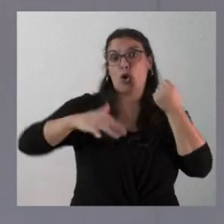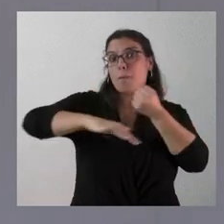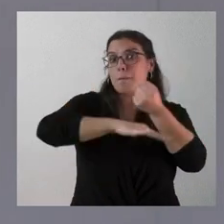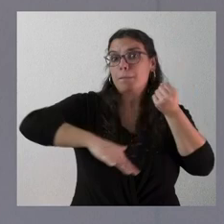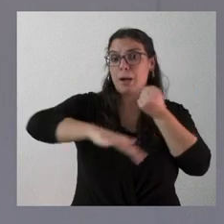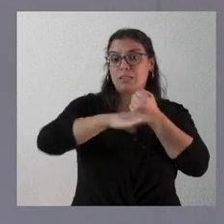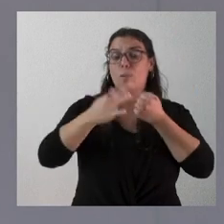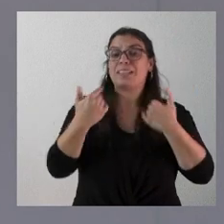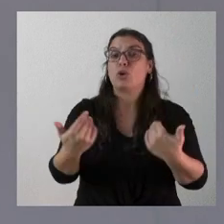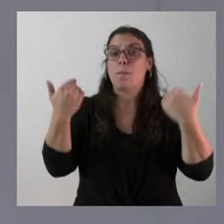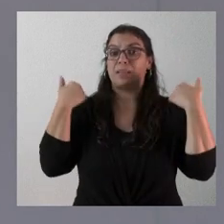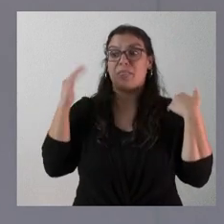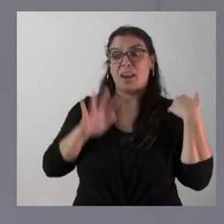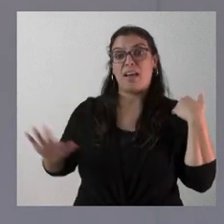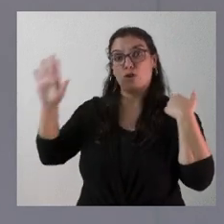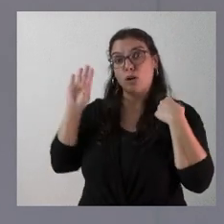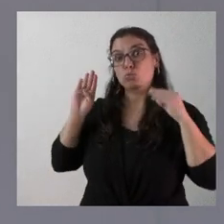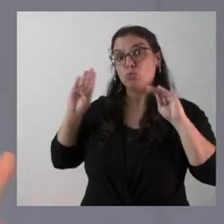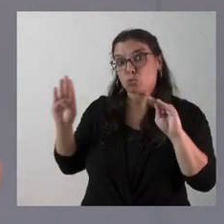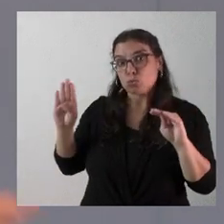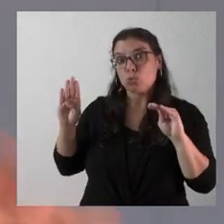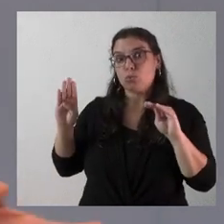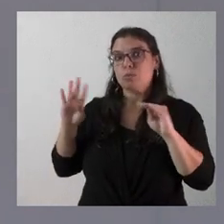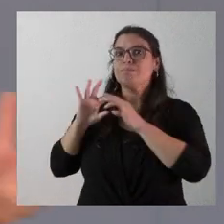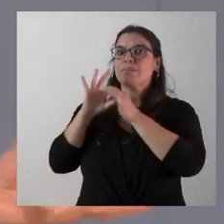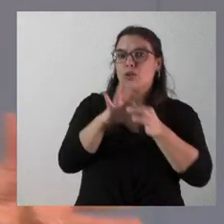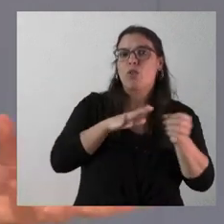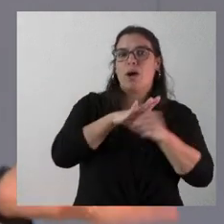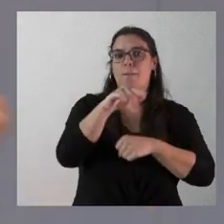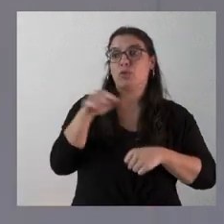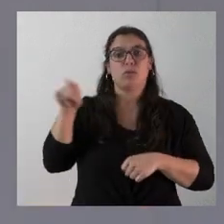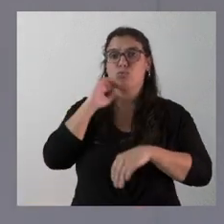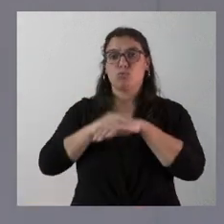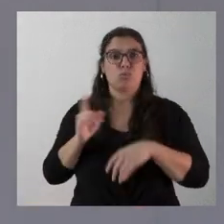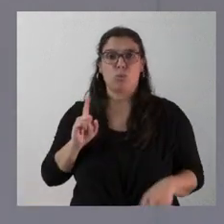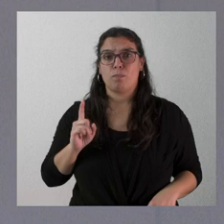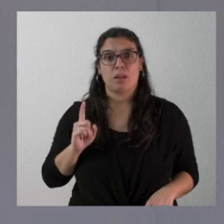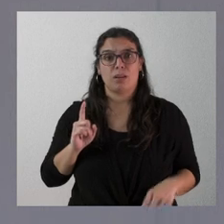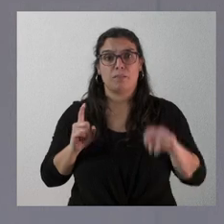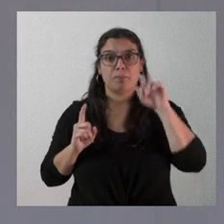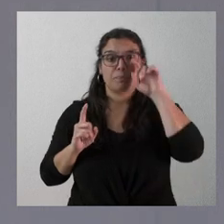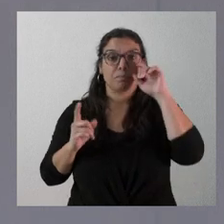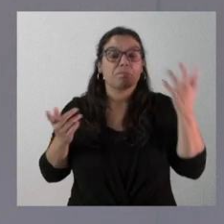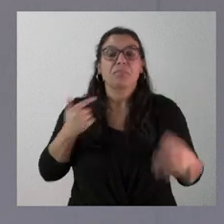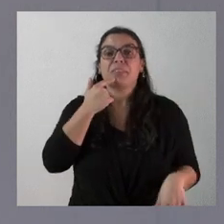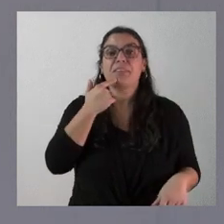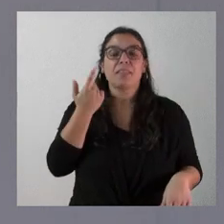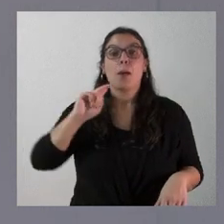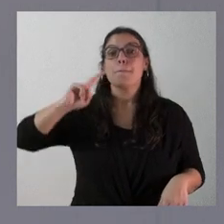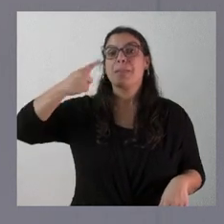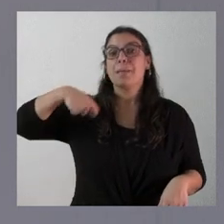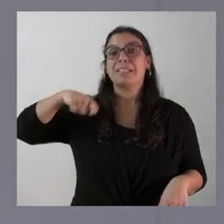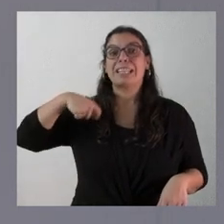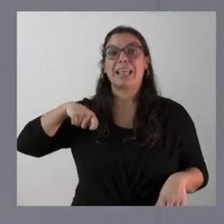hay unas competencias nacionales que tienen mucho que ver con este ámbito y que no se están llevando a cabo de qué nos sirve que haya una vicepresidencia